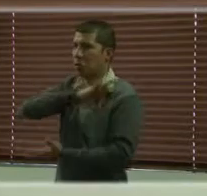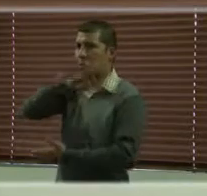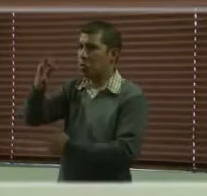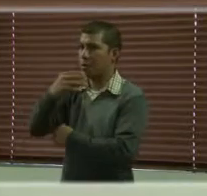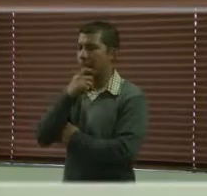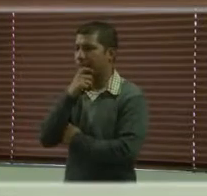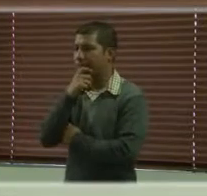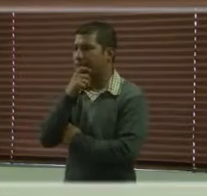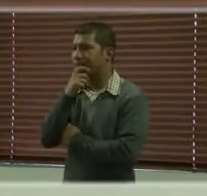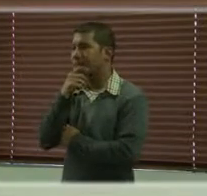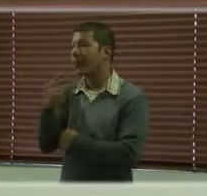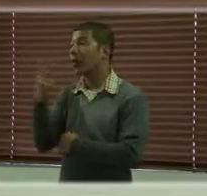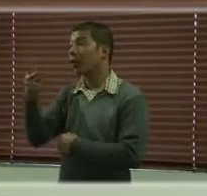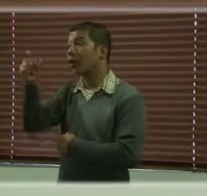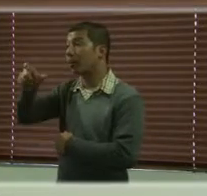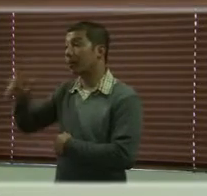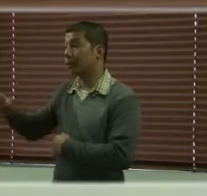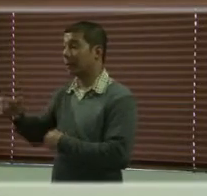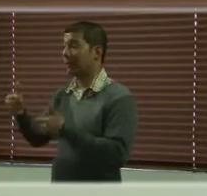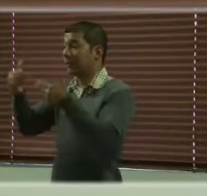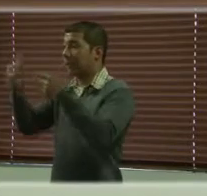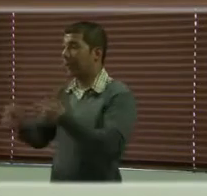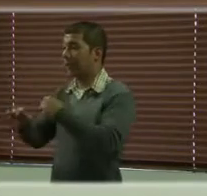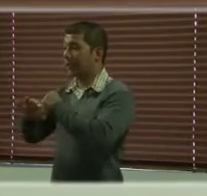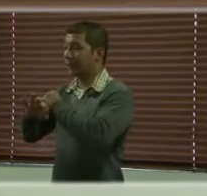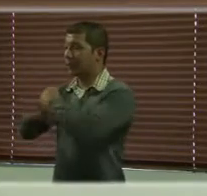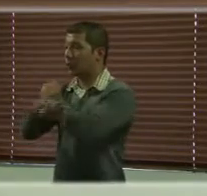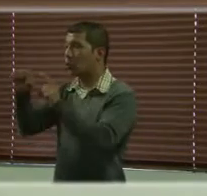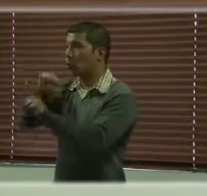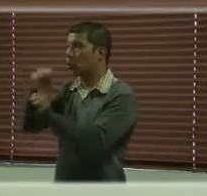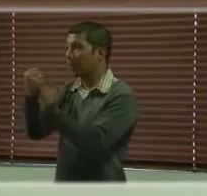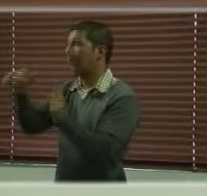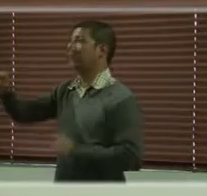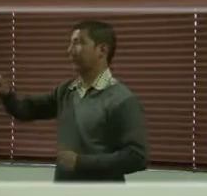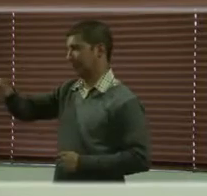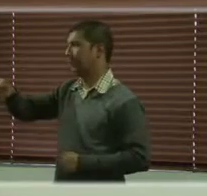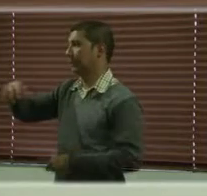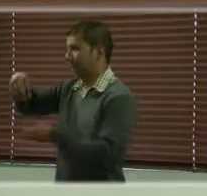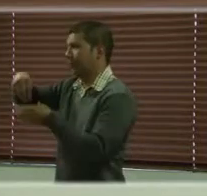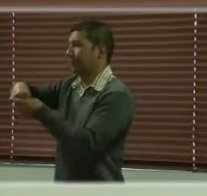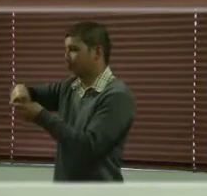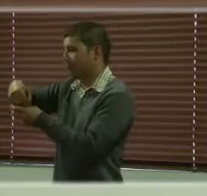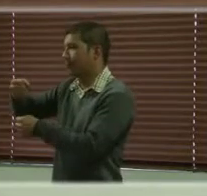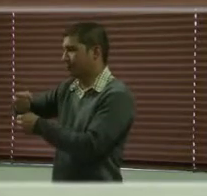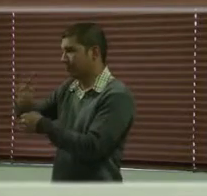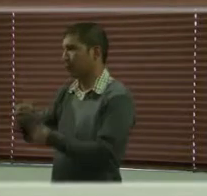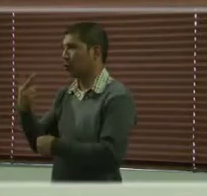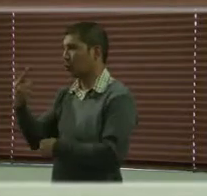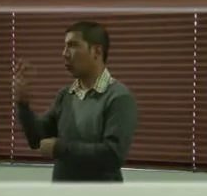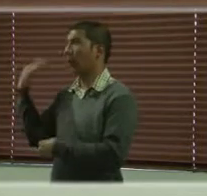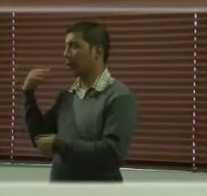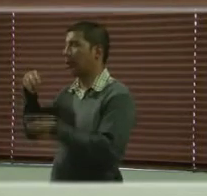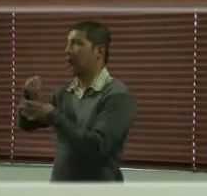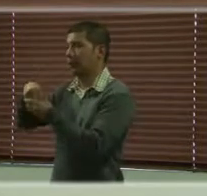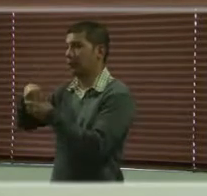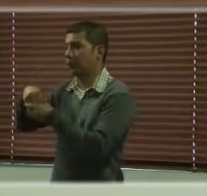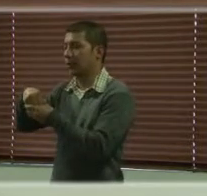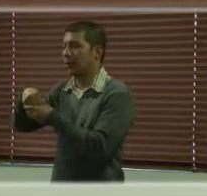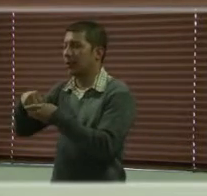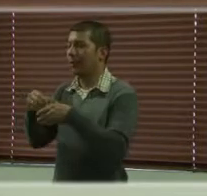un rezago digamos en la en las oportunidades de participación de personas con discapacidad